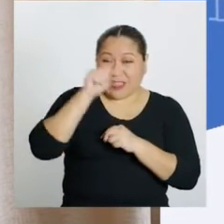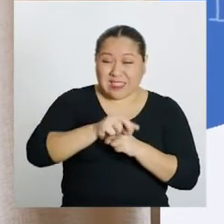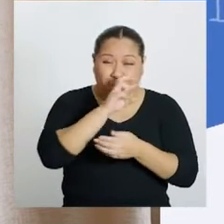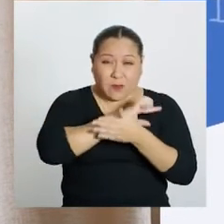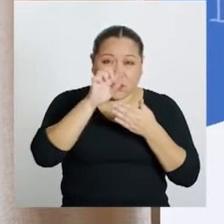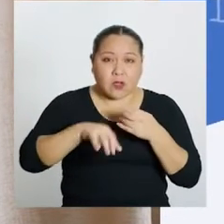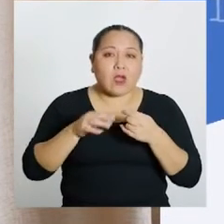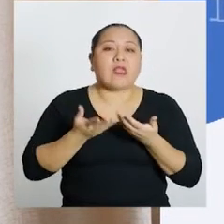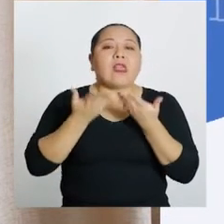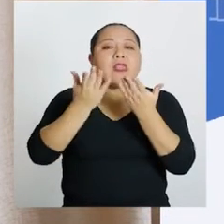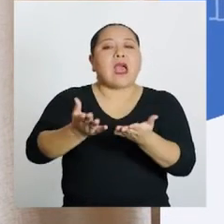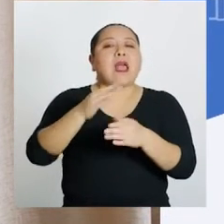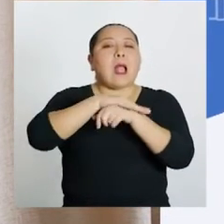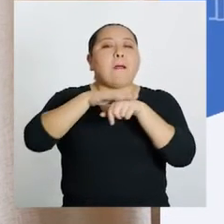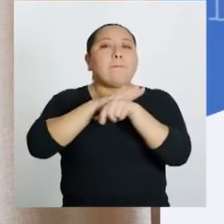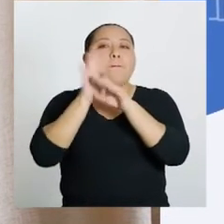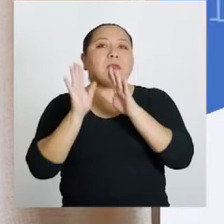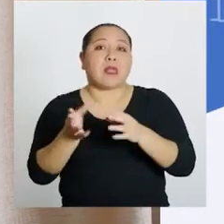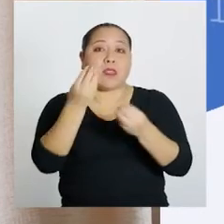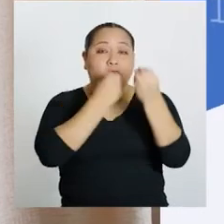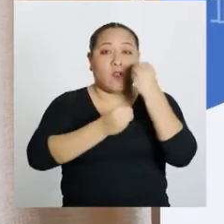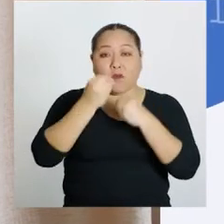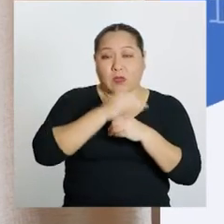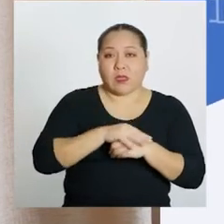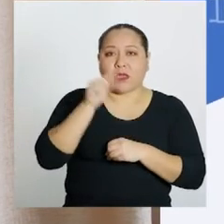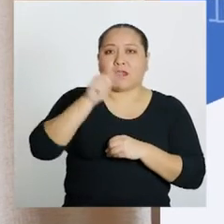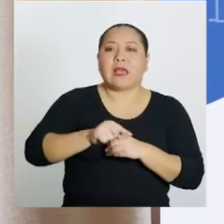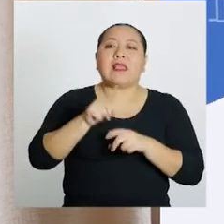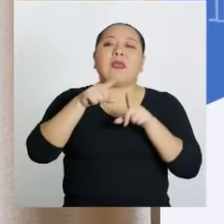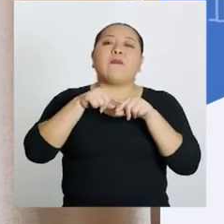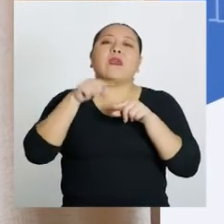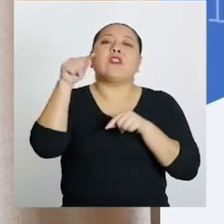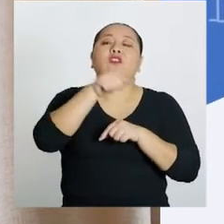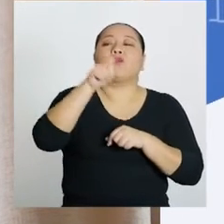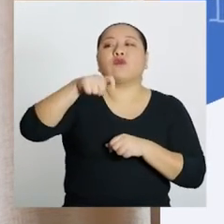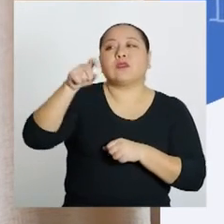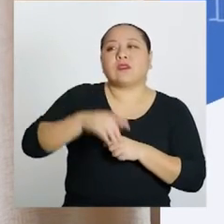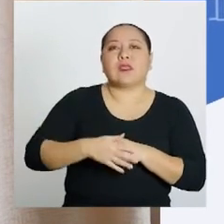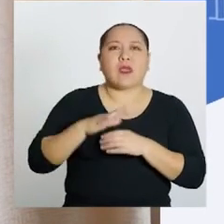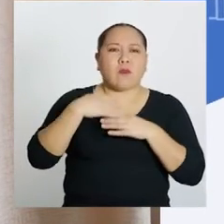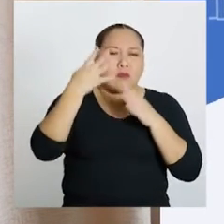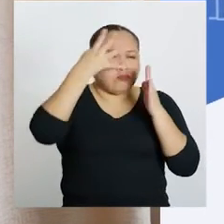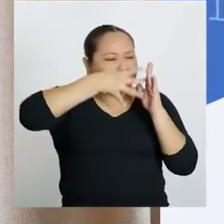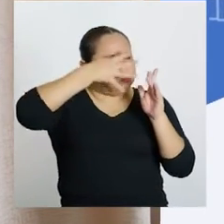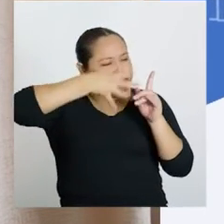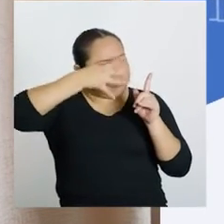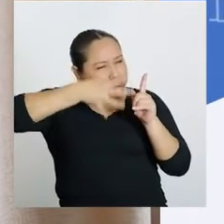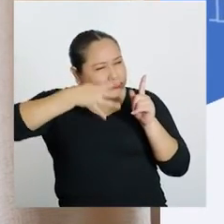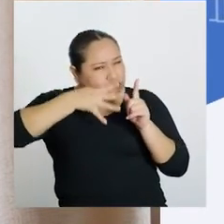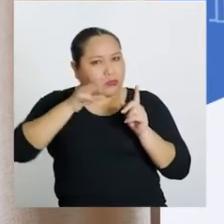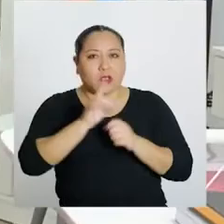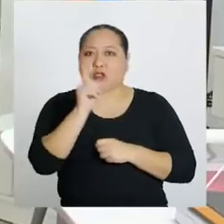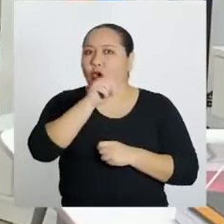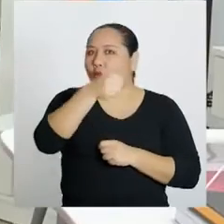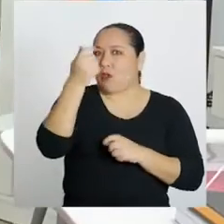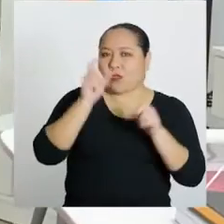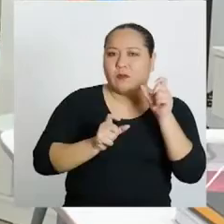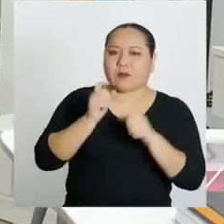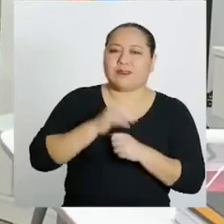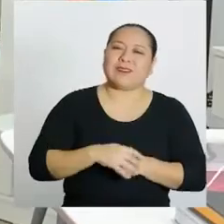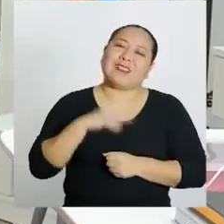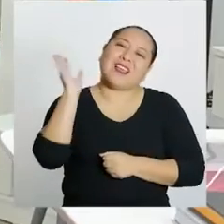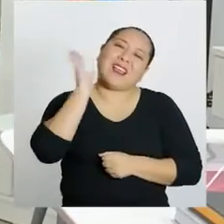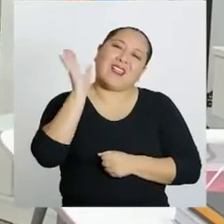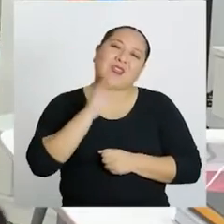de prescribir el plan de alimentación que deben seguir según sus requerimientos y después de toda la evaluación que ha realizado, y no otra persona.